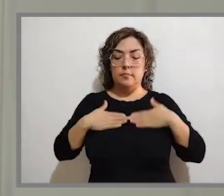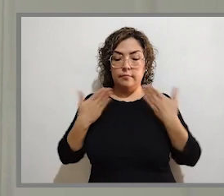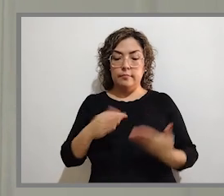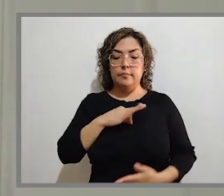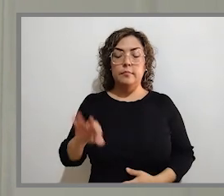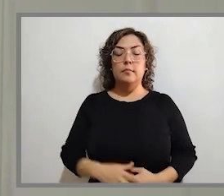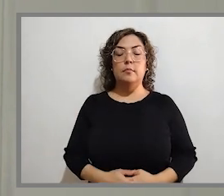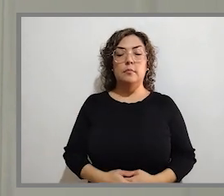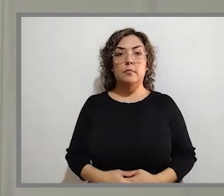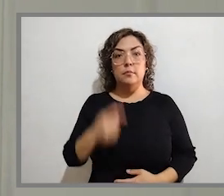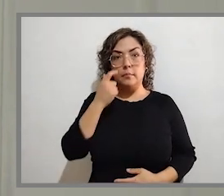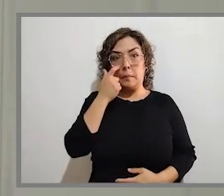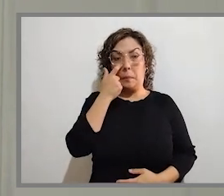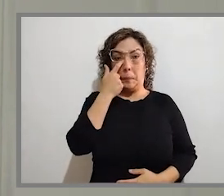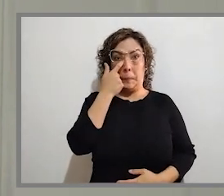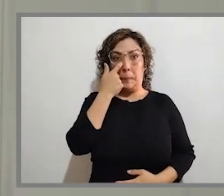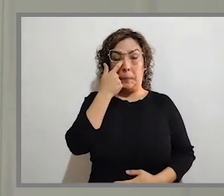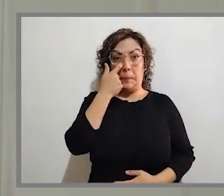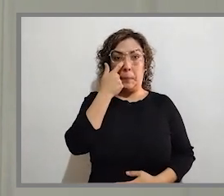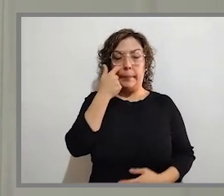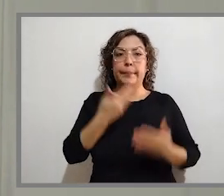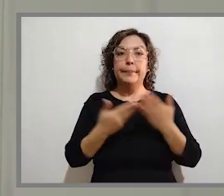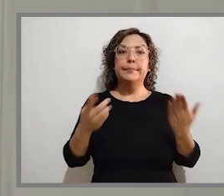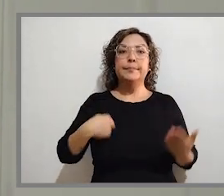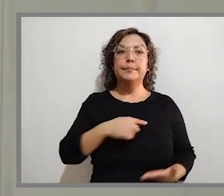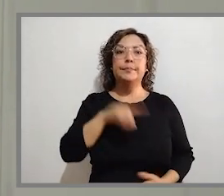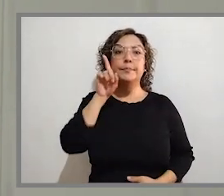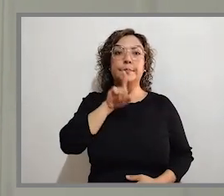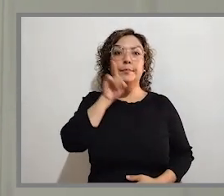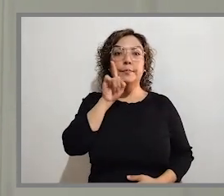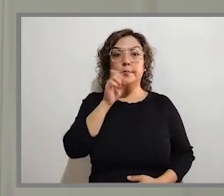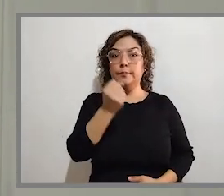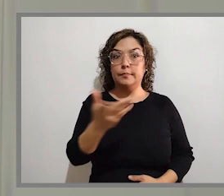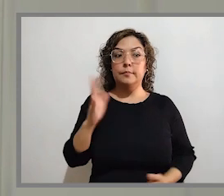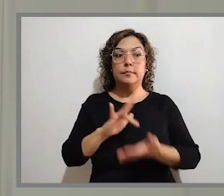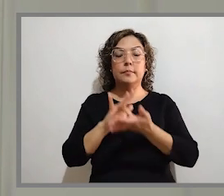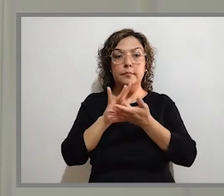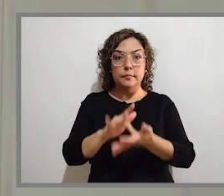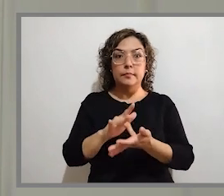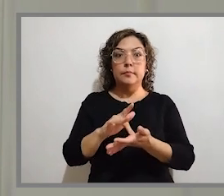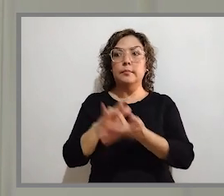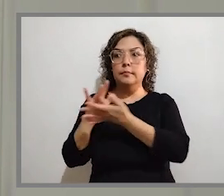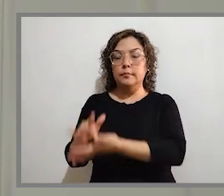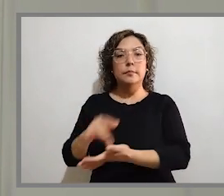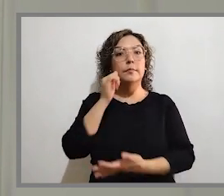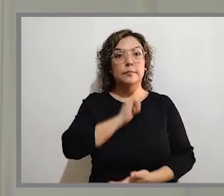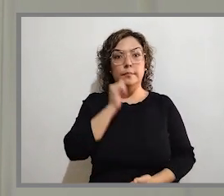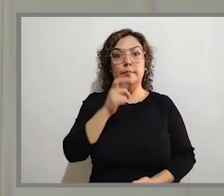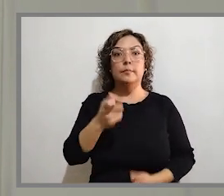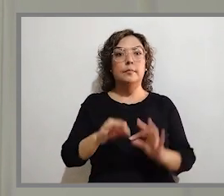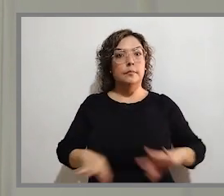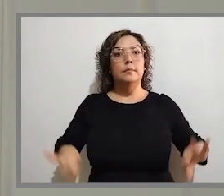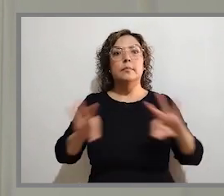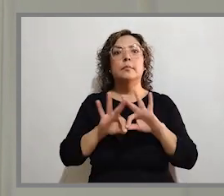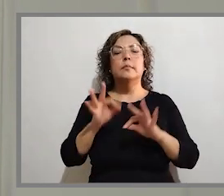ello, el tejer redes de acompañamiento entre las mujeres políticas de Coahuila es fundamental para fortalecer la participación